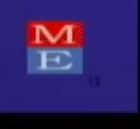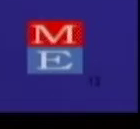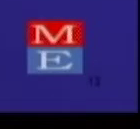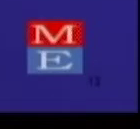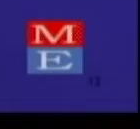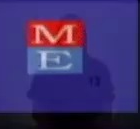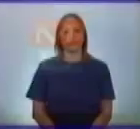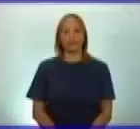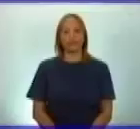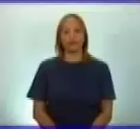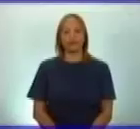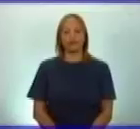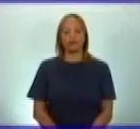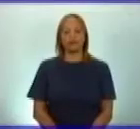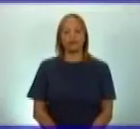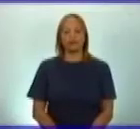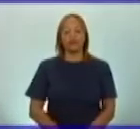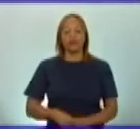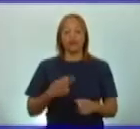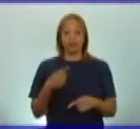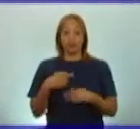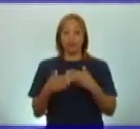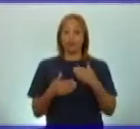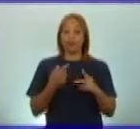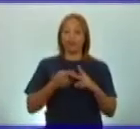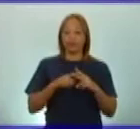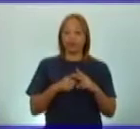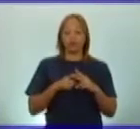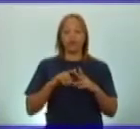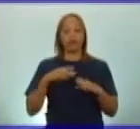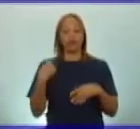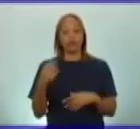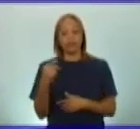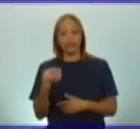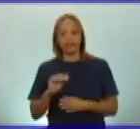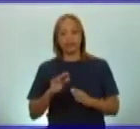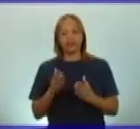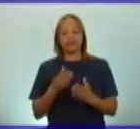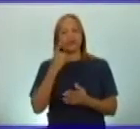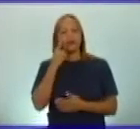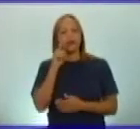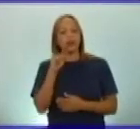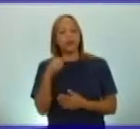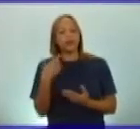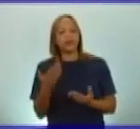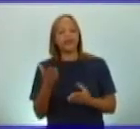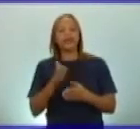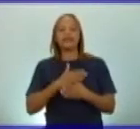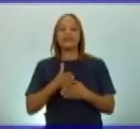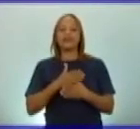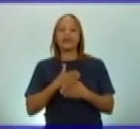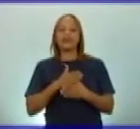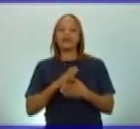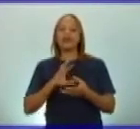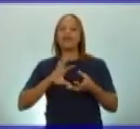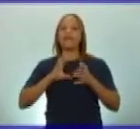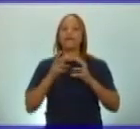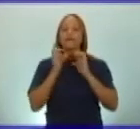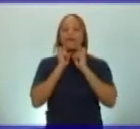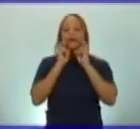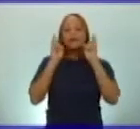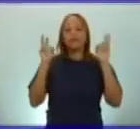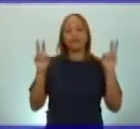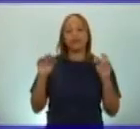En la medida que ustedes vayan resolviendo las actividades, se van a ir dando cuenta también cuán diferente era el modo de vida en el